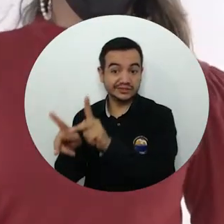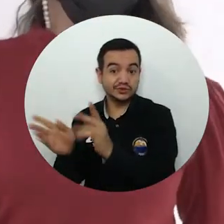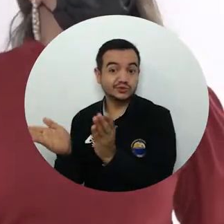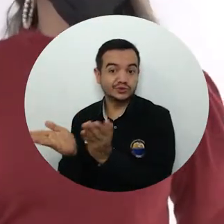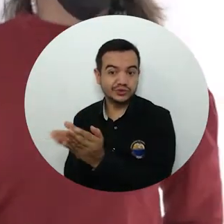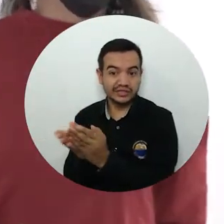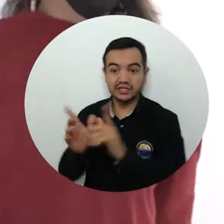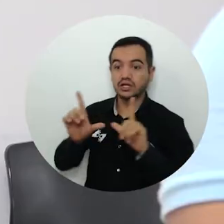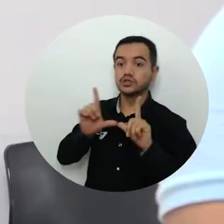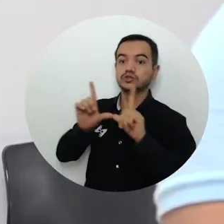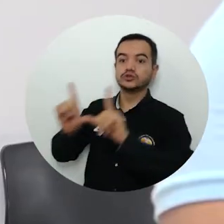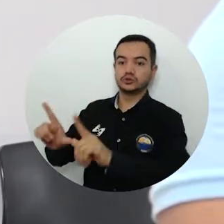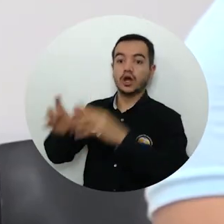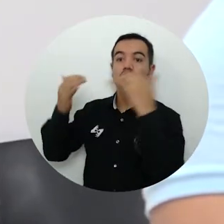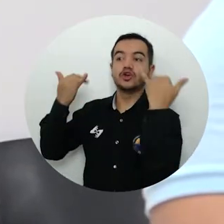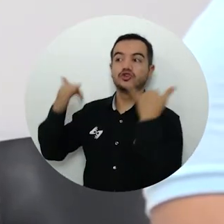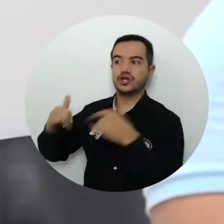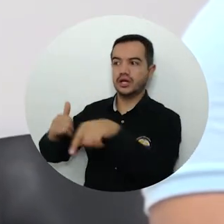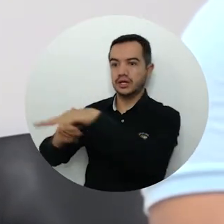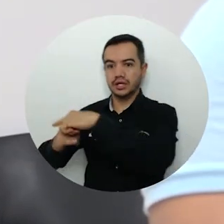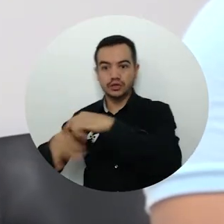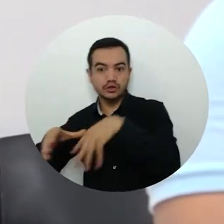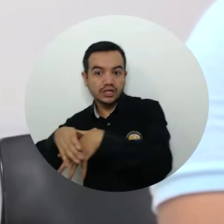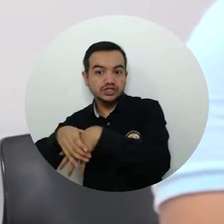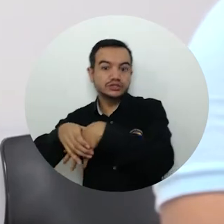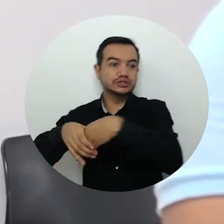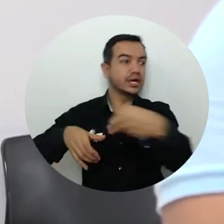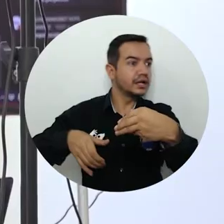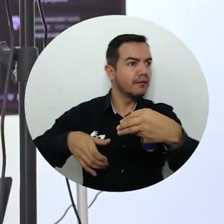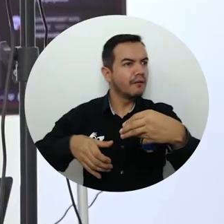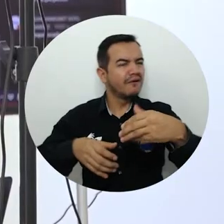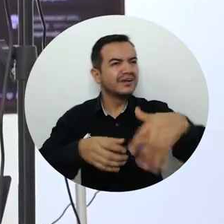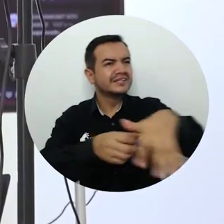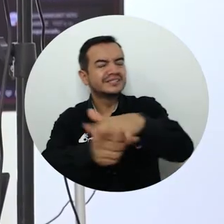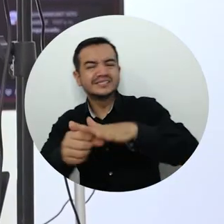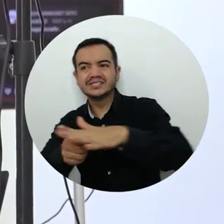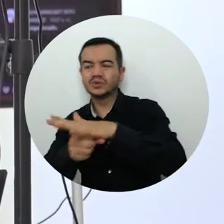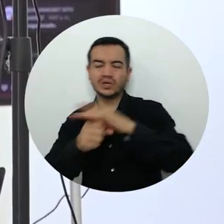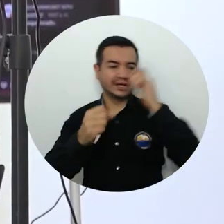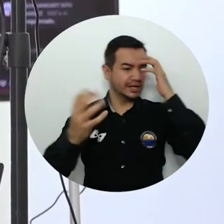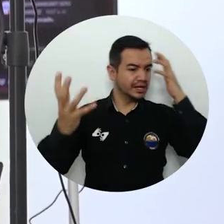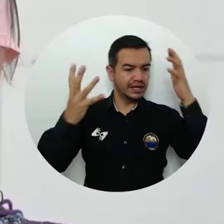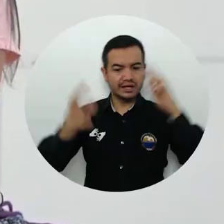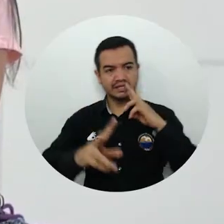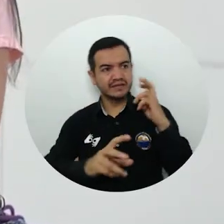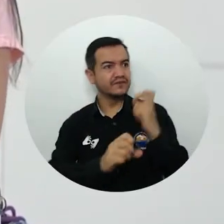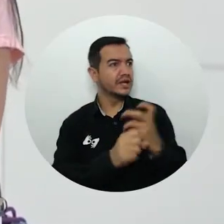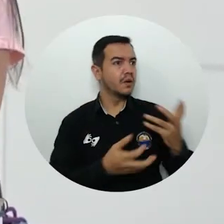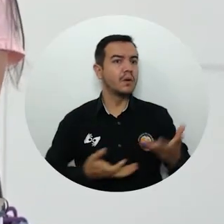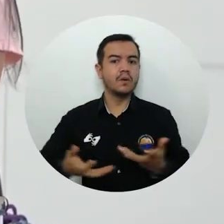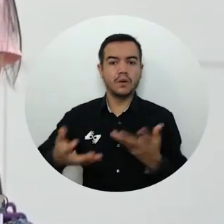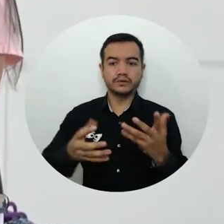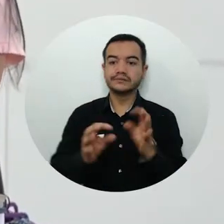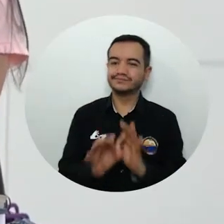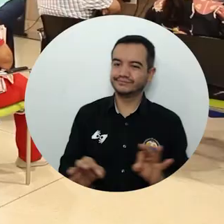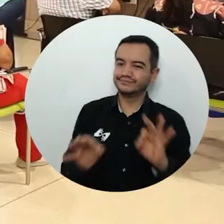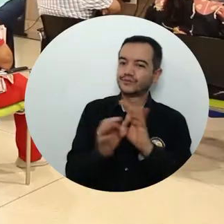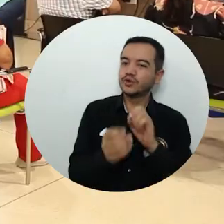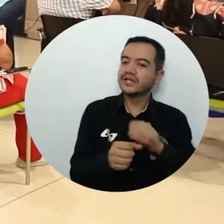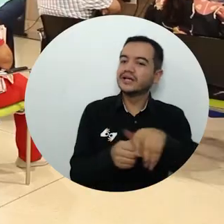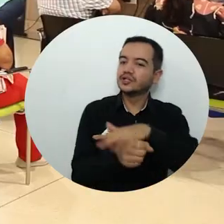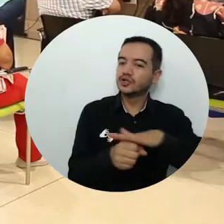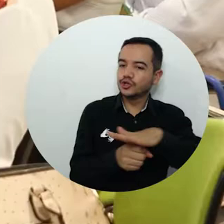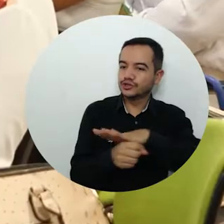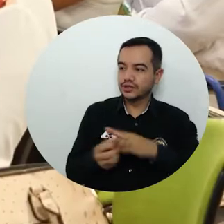desempeñarse. Debe resolver los problemas, debe enfrentarse a retos, situaciones reales. Hay que contextualizar